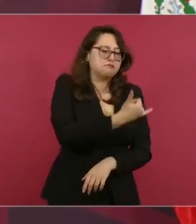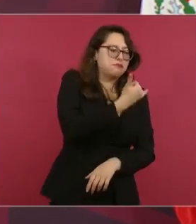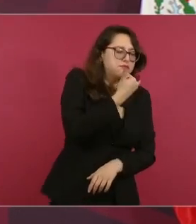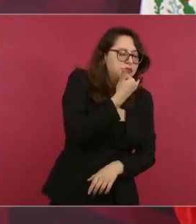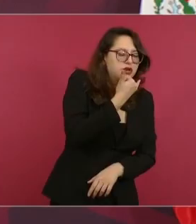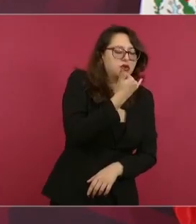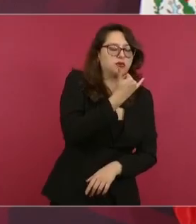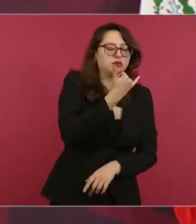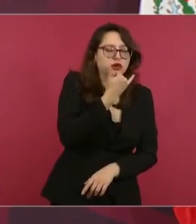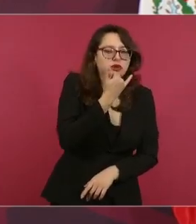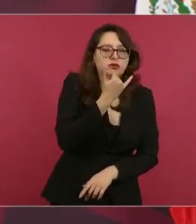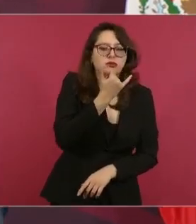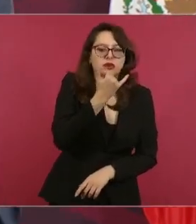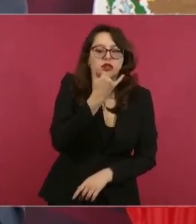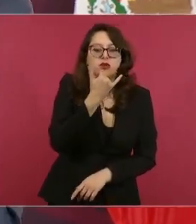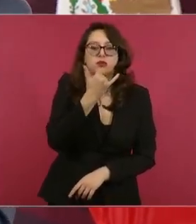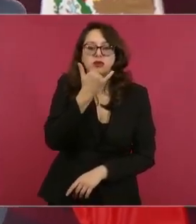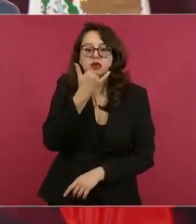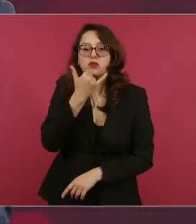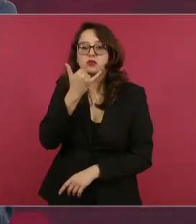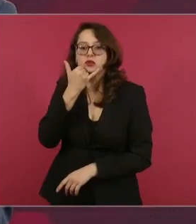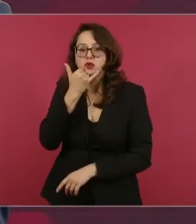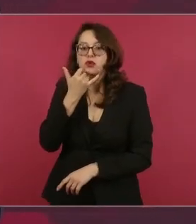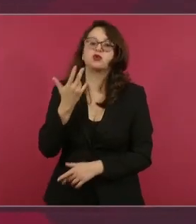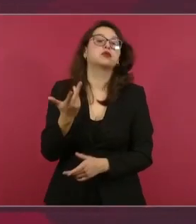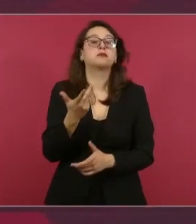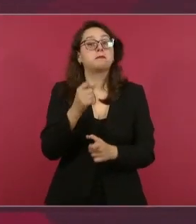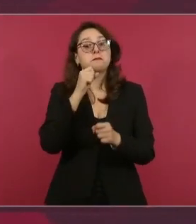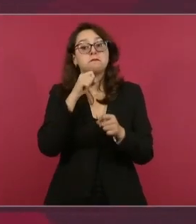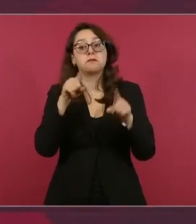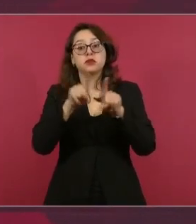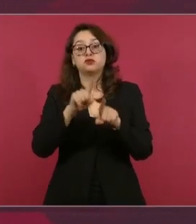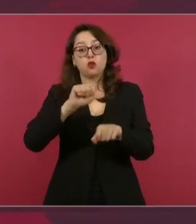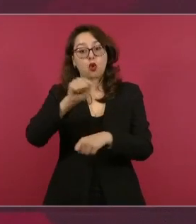quienes fueron víctimas de represión, como la comunidad china